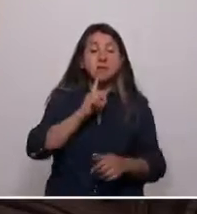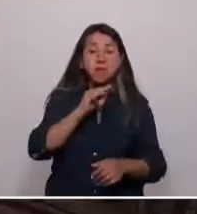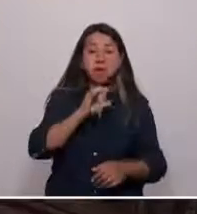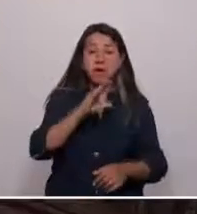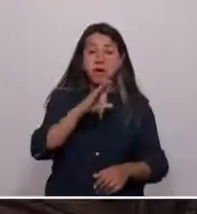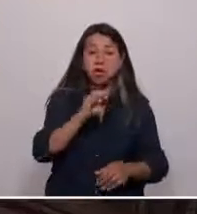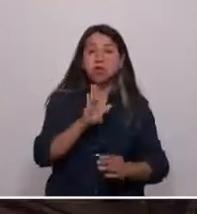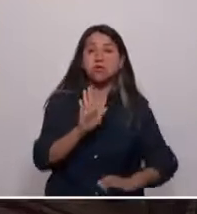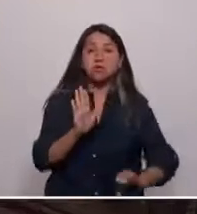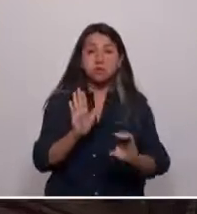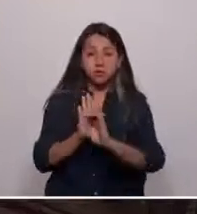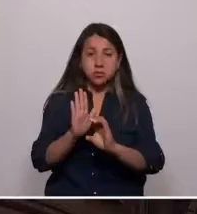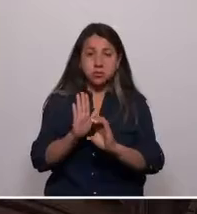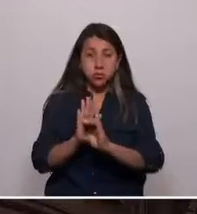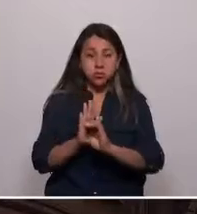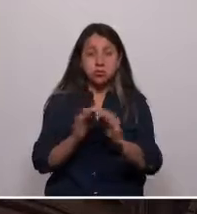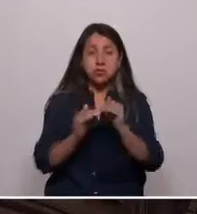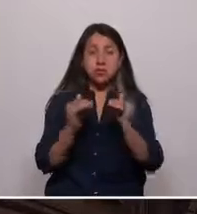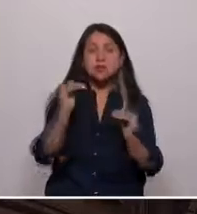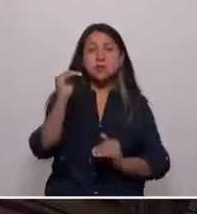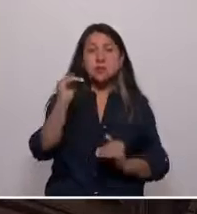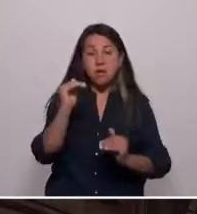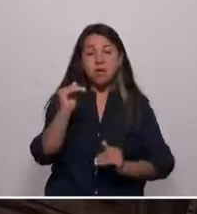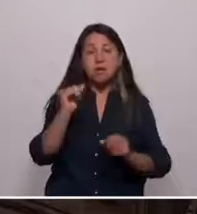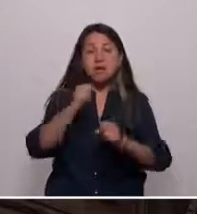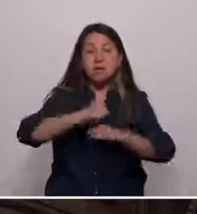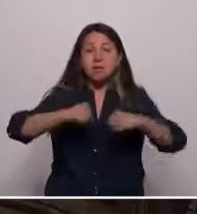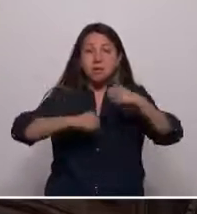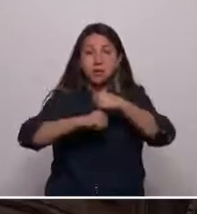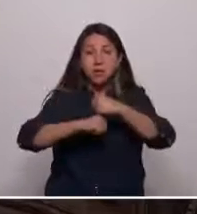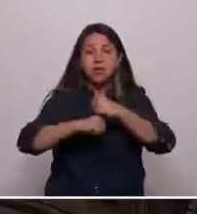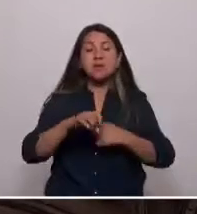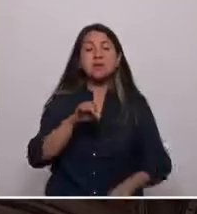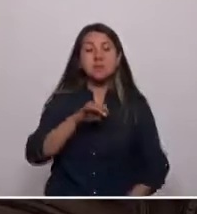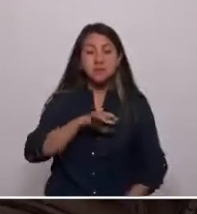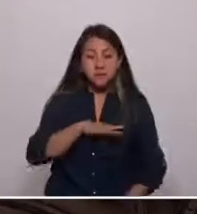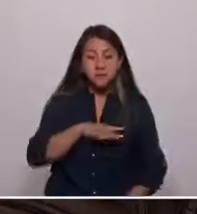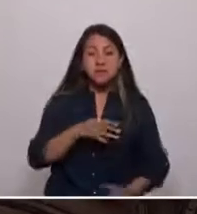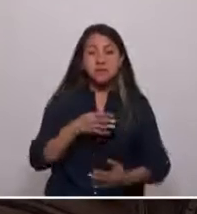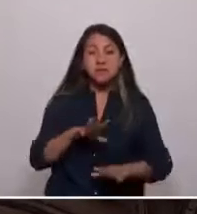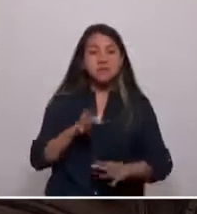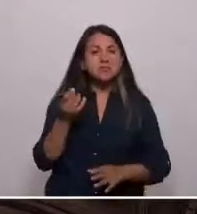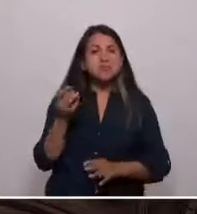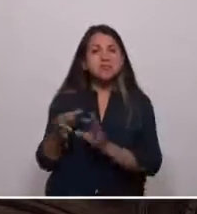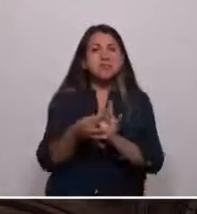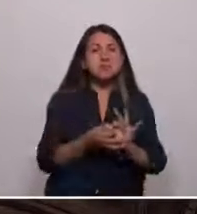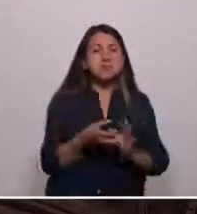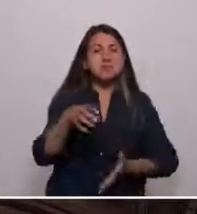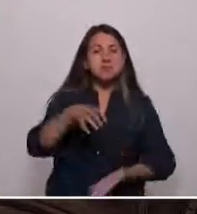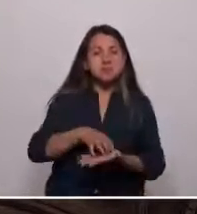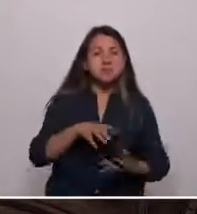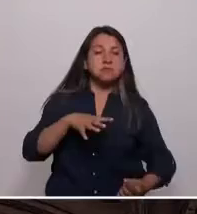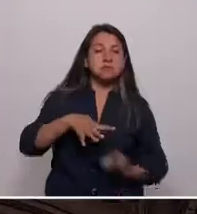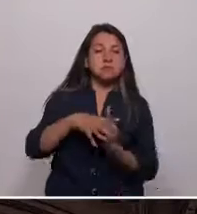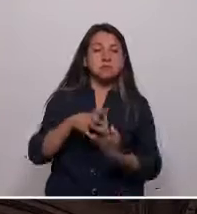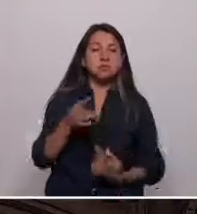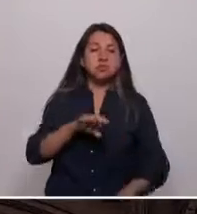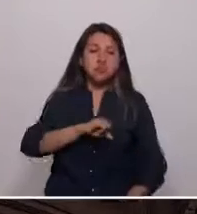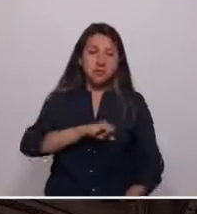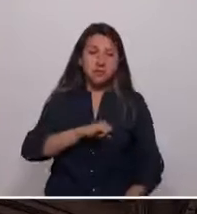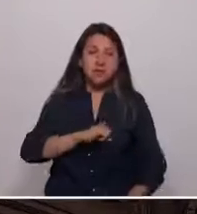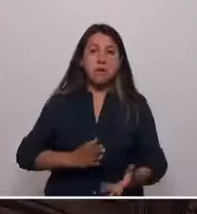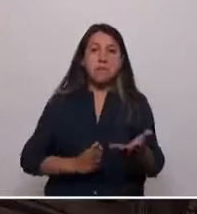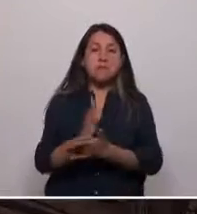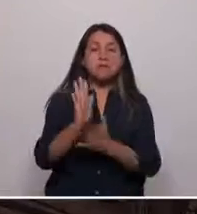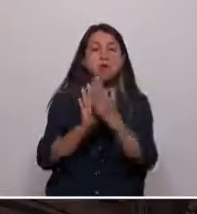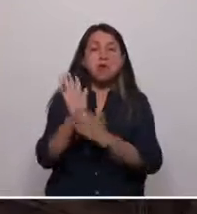ecoconstitución, que la desigualdad estructural de Chile sea debido al centralismo, que partimos de una hoja en blanco,